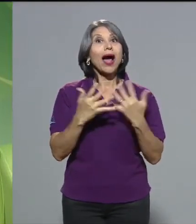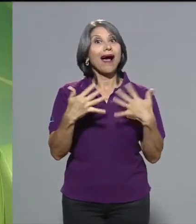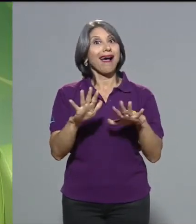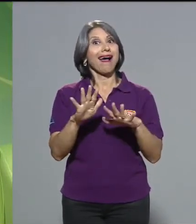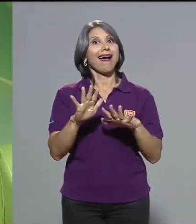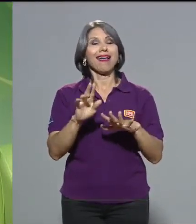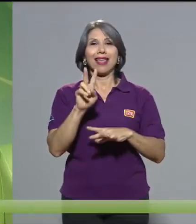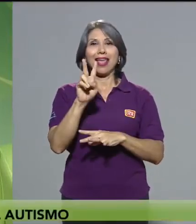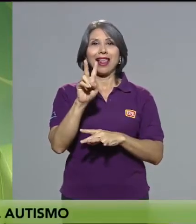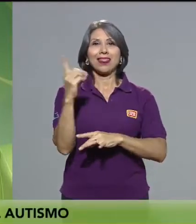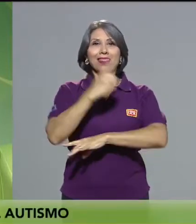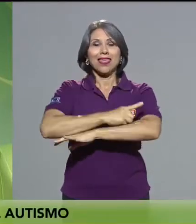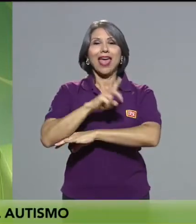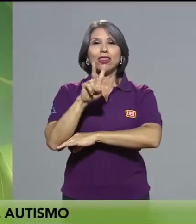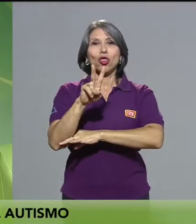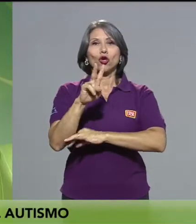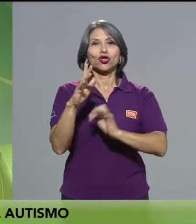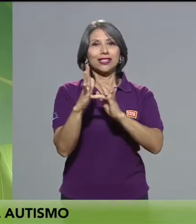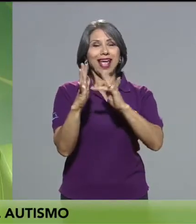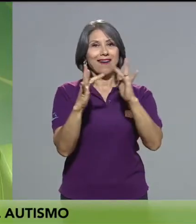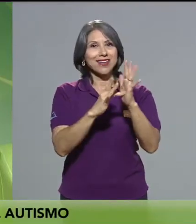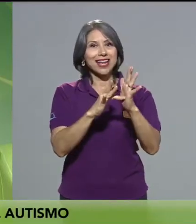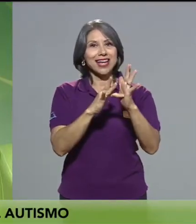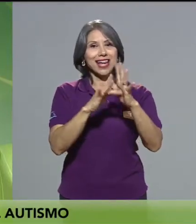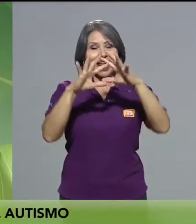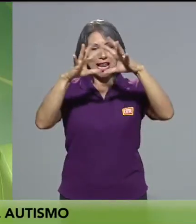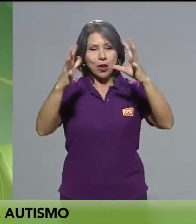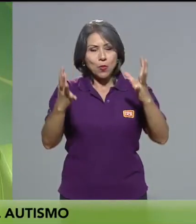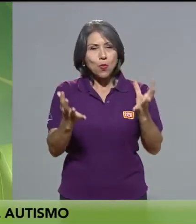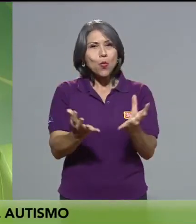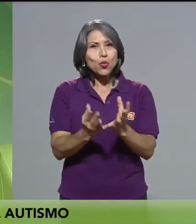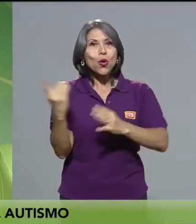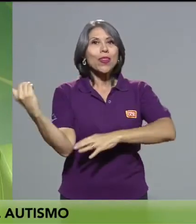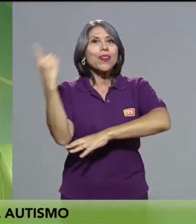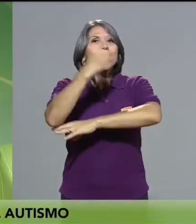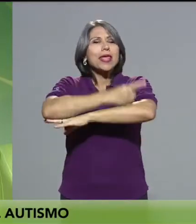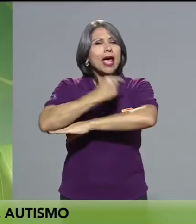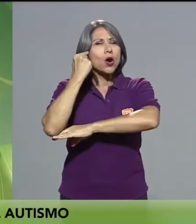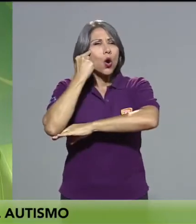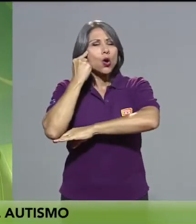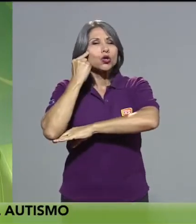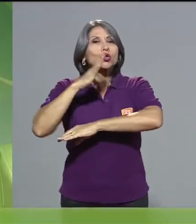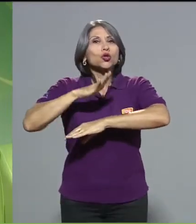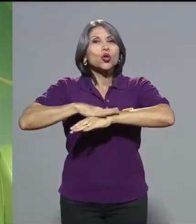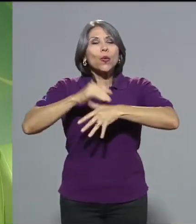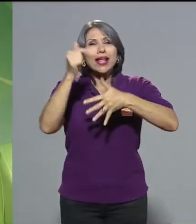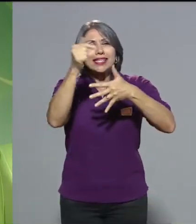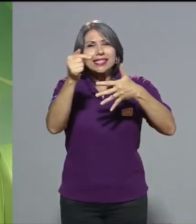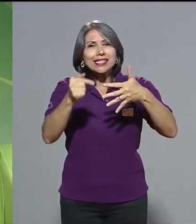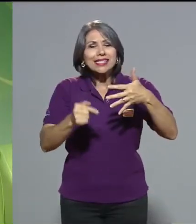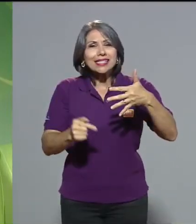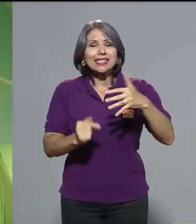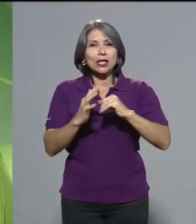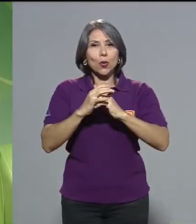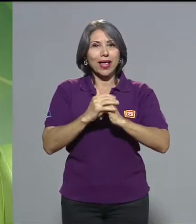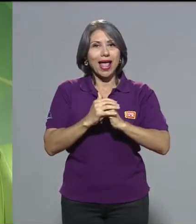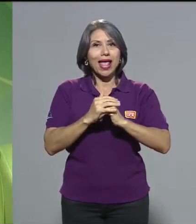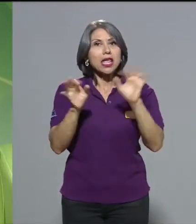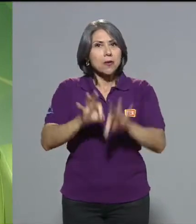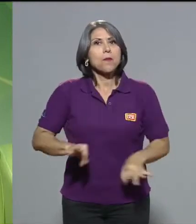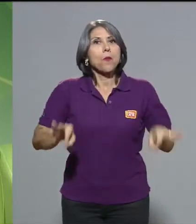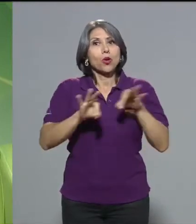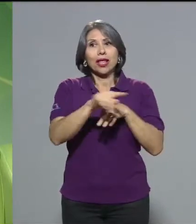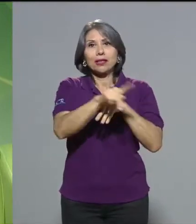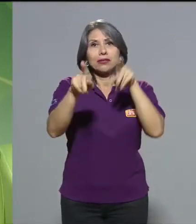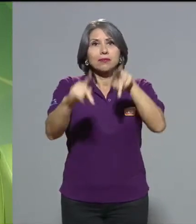nivel internacional el Día de Concienciación sobre el síndrome del espectro autista y la importancia de incluir a las personas con esta condición.